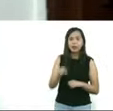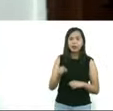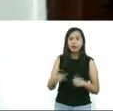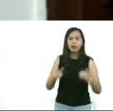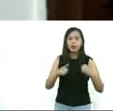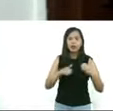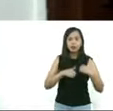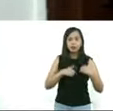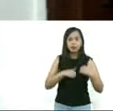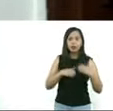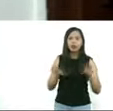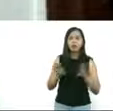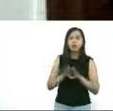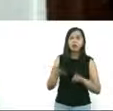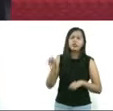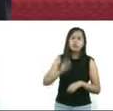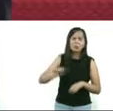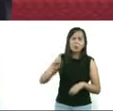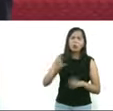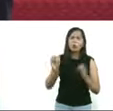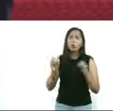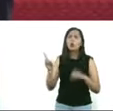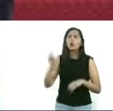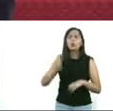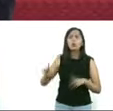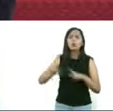del domingo o desde el día sábado.